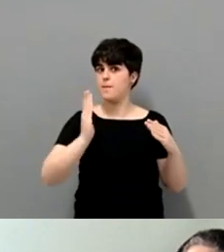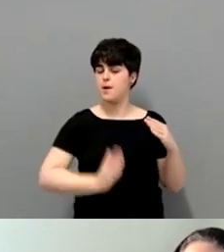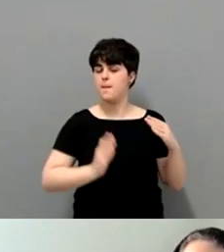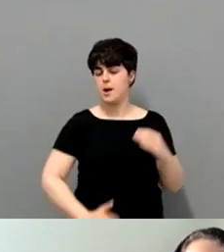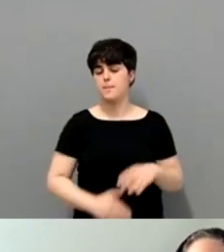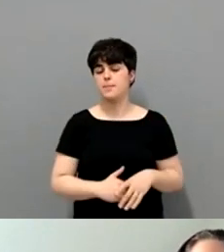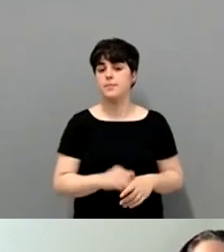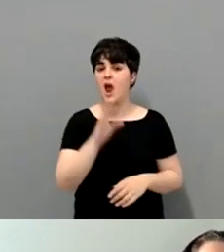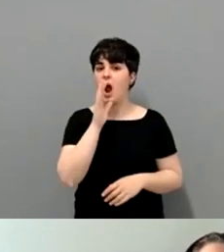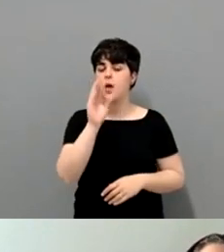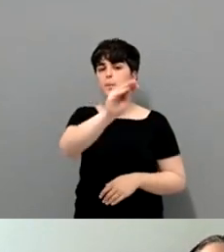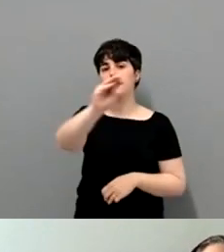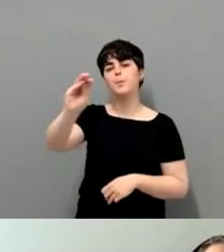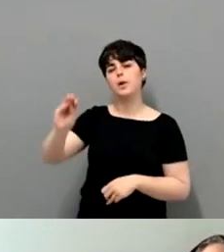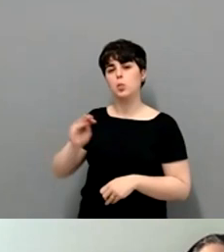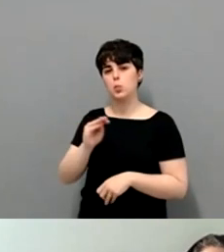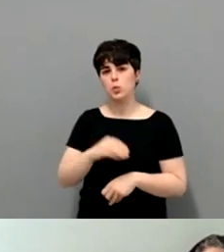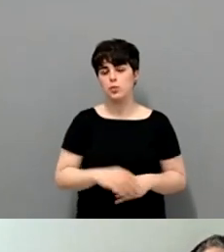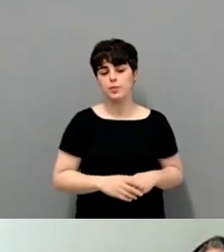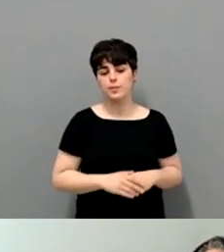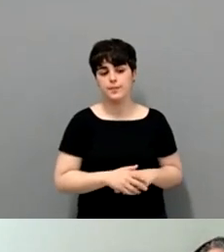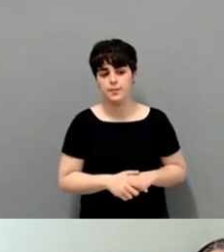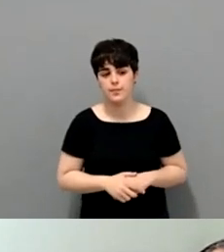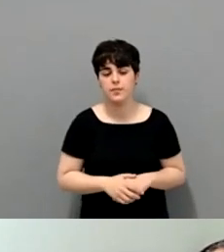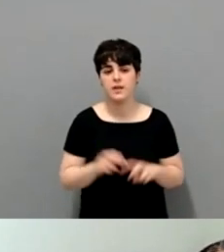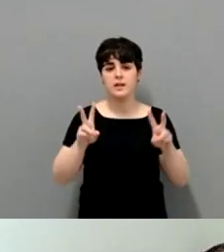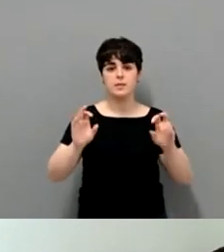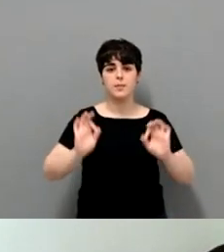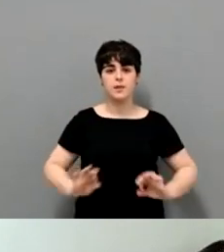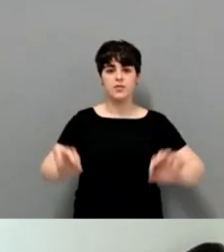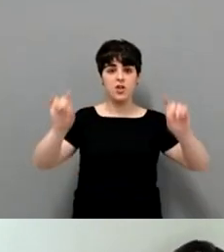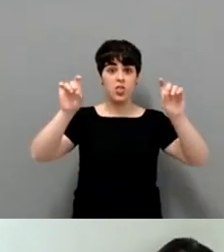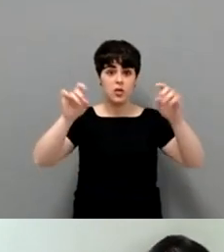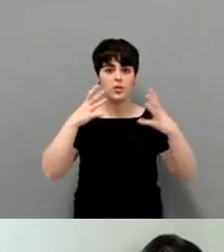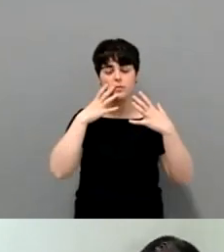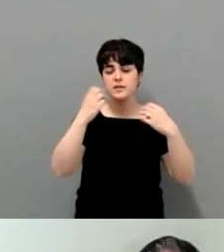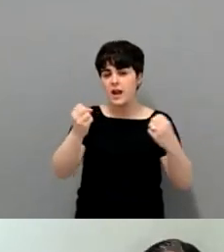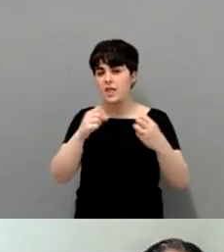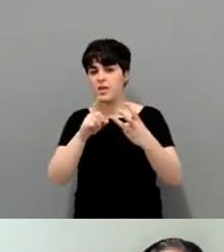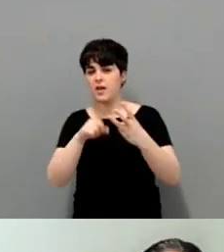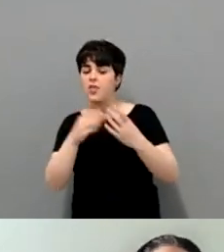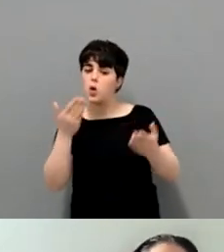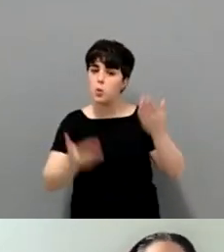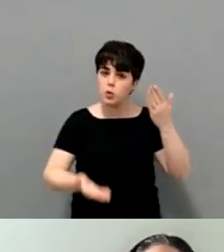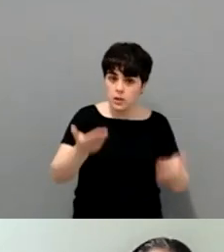Y yo os pregunto, en educación, en sanidad, en